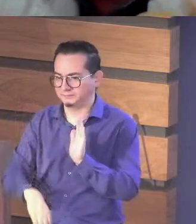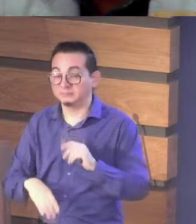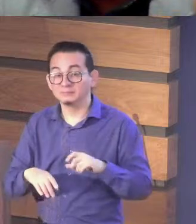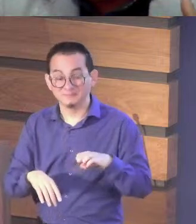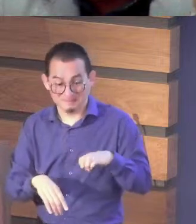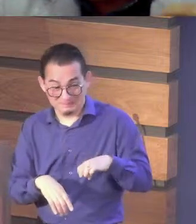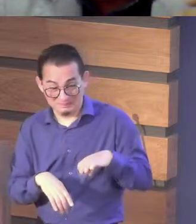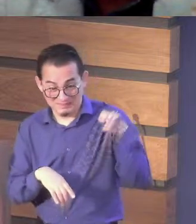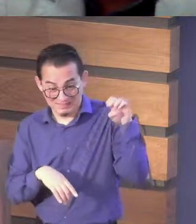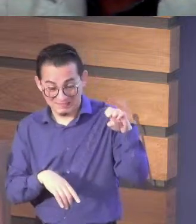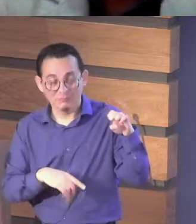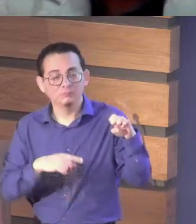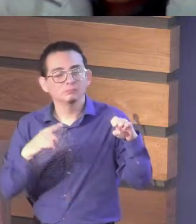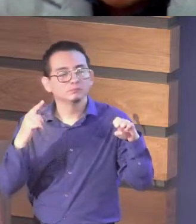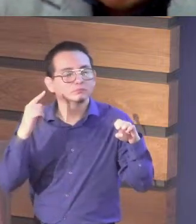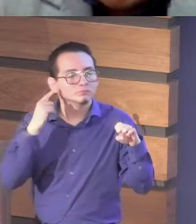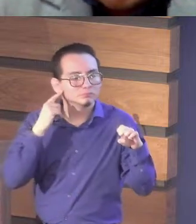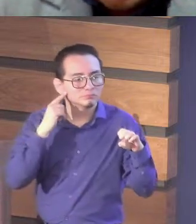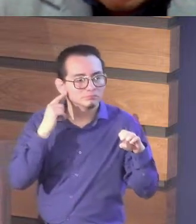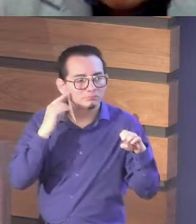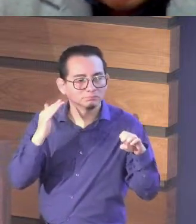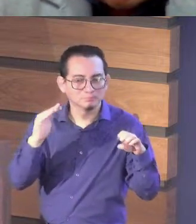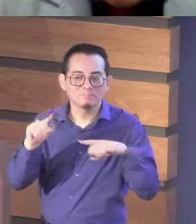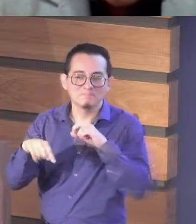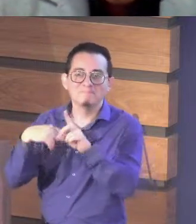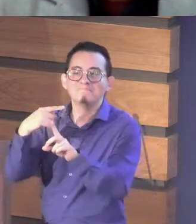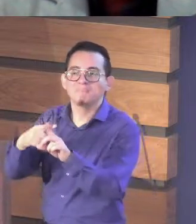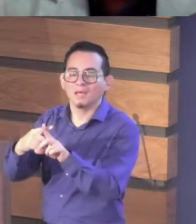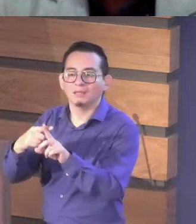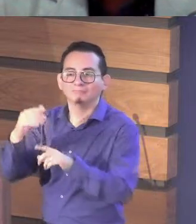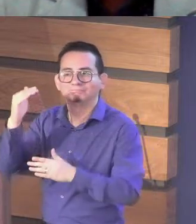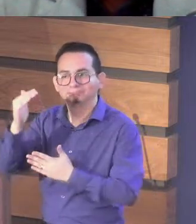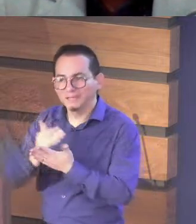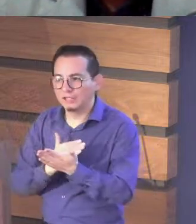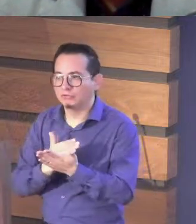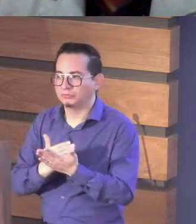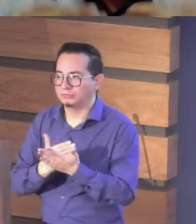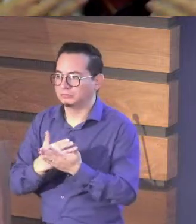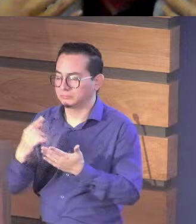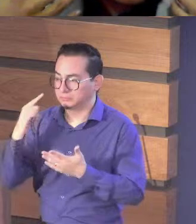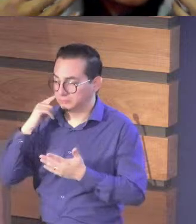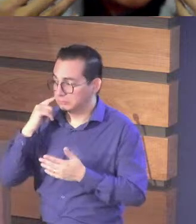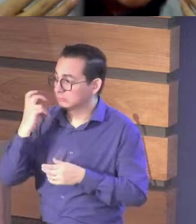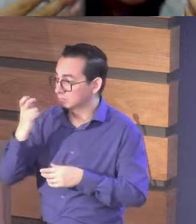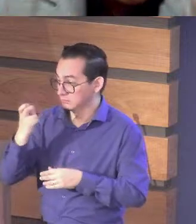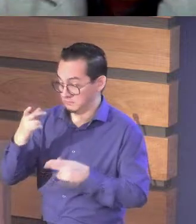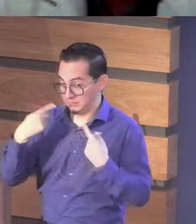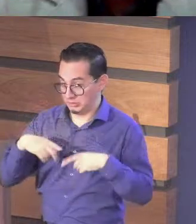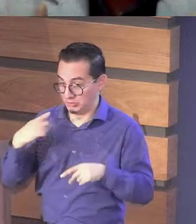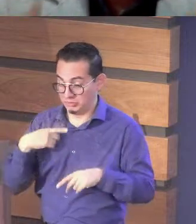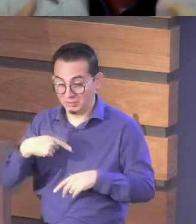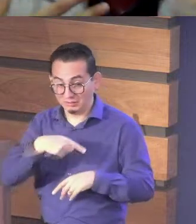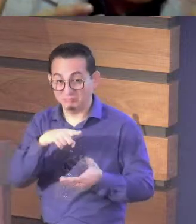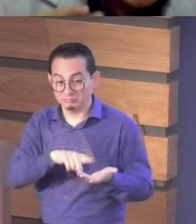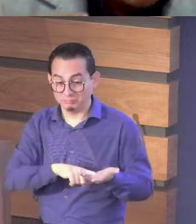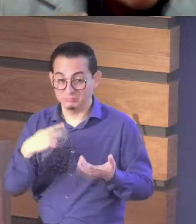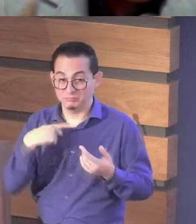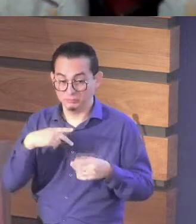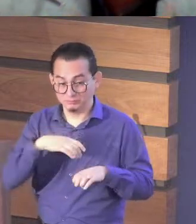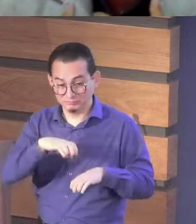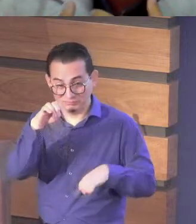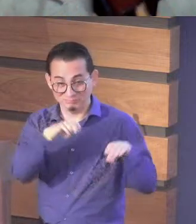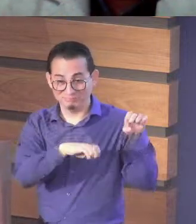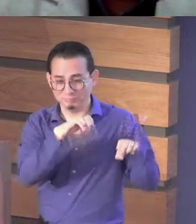el deterioro auditivo es mayor, ¿sí? Es decir, que conforme nosotros vamos envejeciendo, es normal